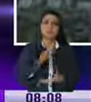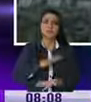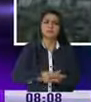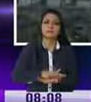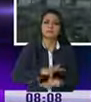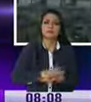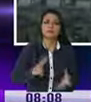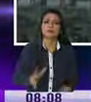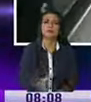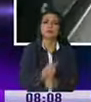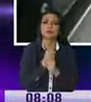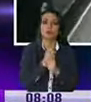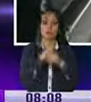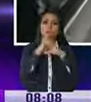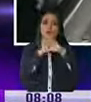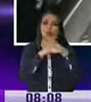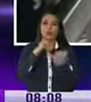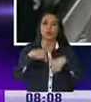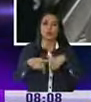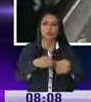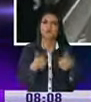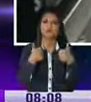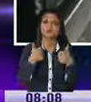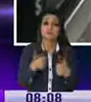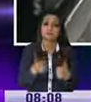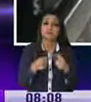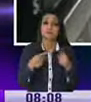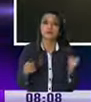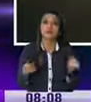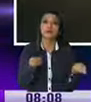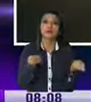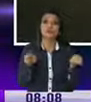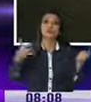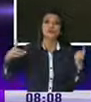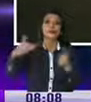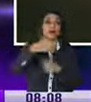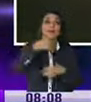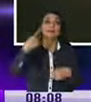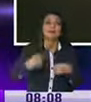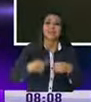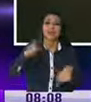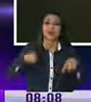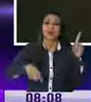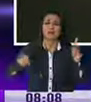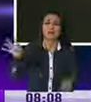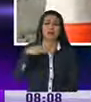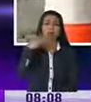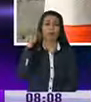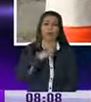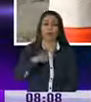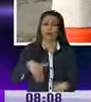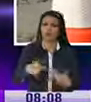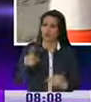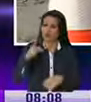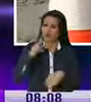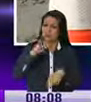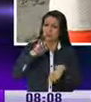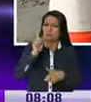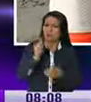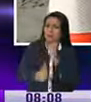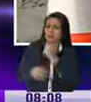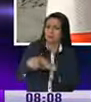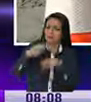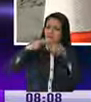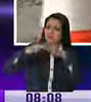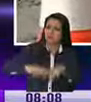los que viajan en estas unidades. Enhorabuena, pero sobre todo por el control del aire. Quito, a ratos, uno dice, ¿cómo pasó